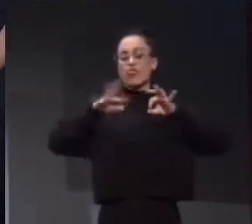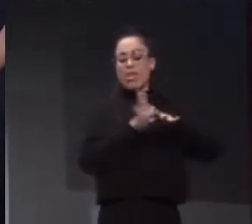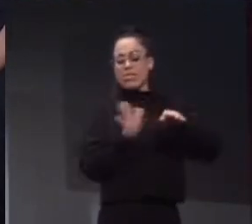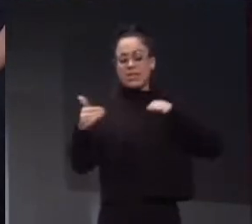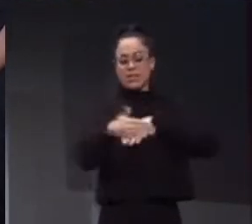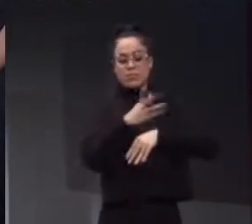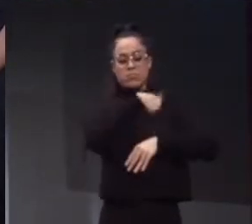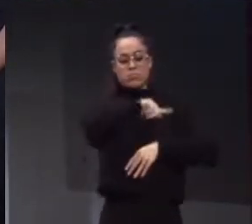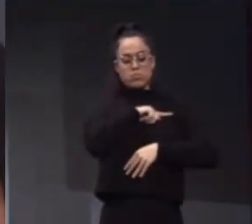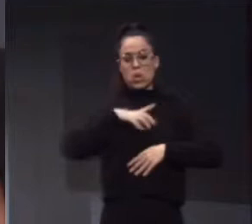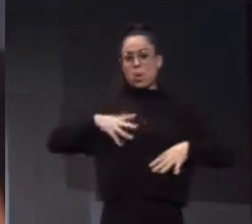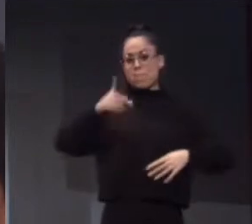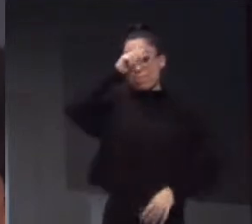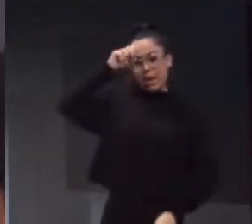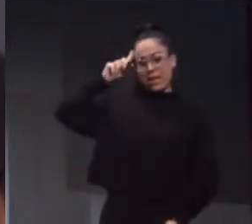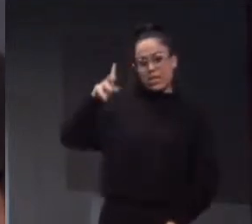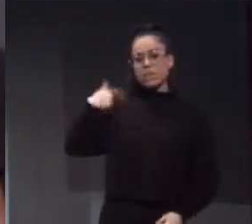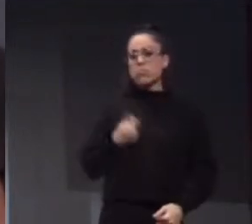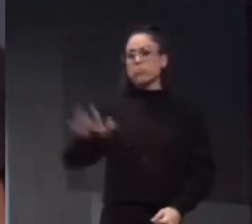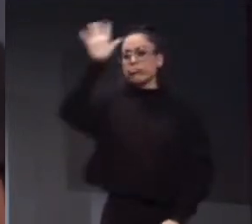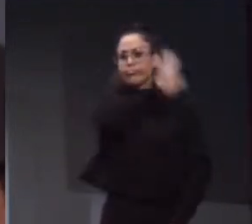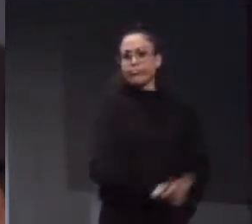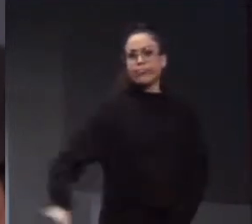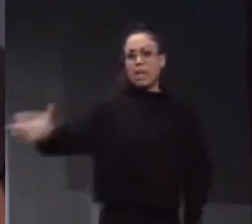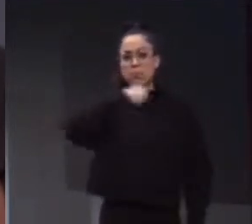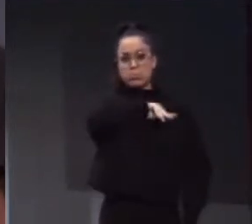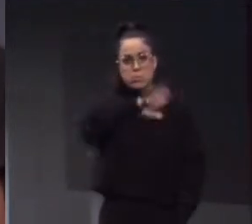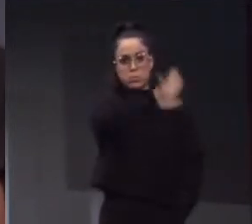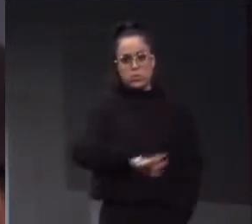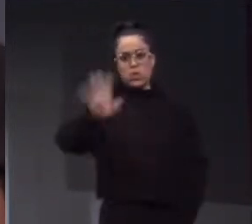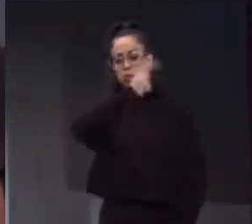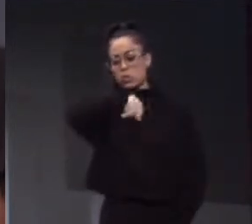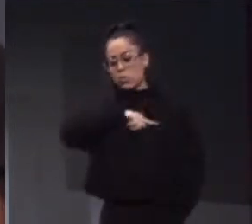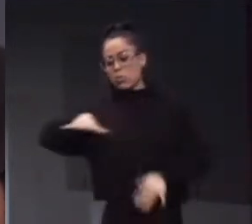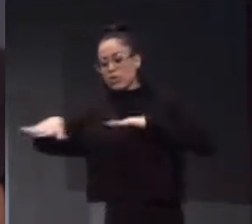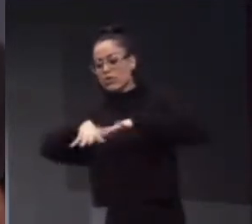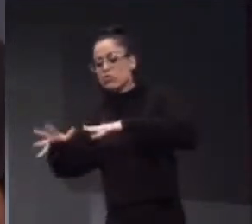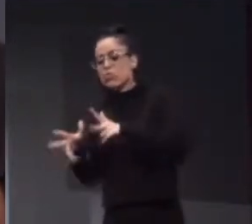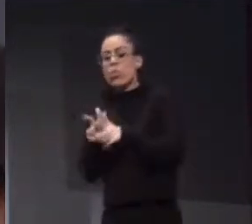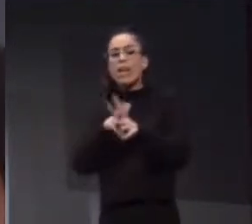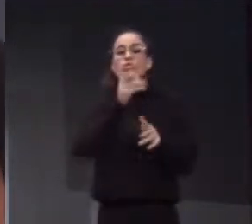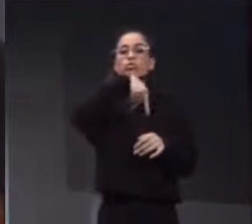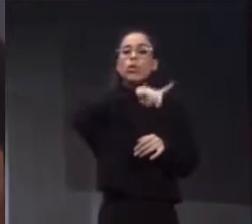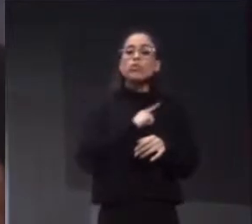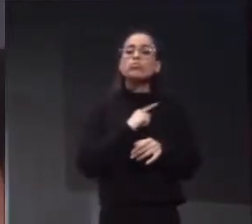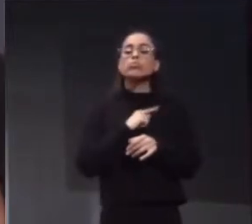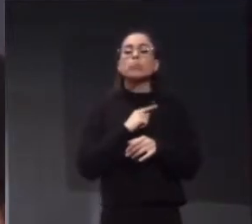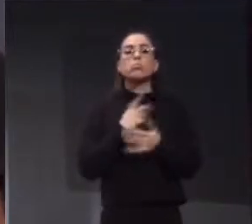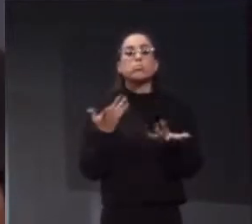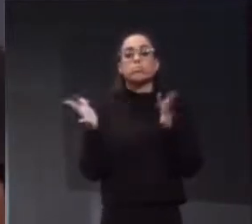madrid a nivel de todo el estado y luego con los movimientos sociales pues nos relacionamos desde las relaciones personales